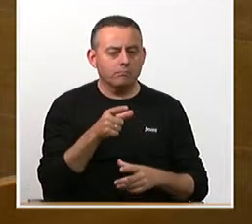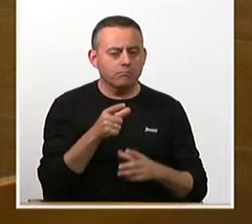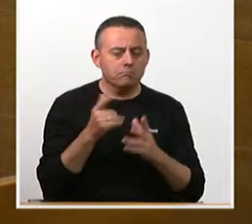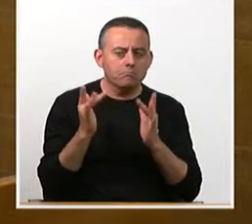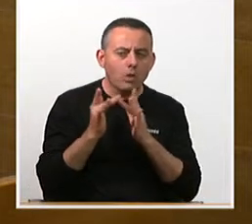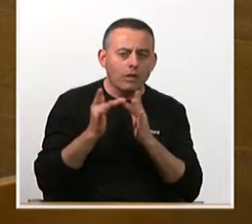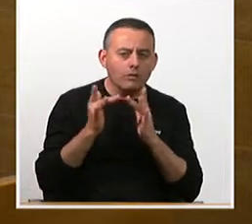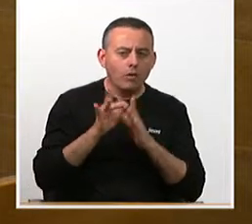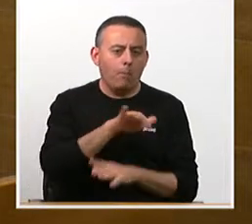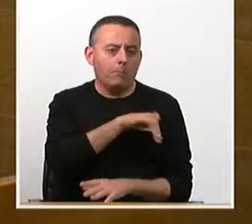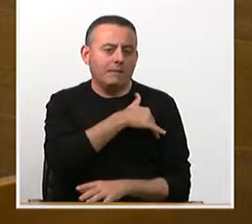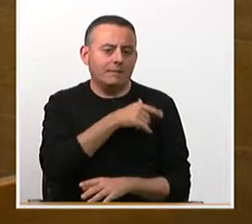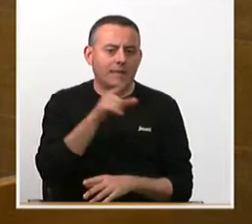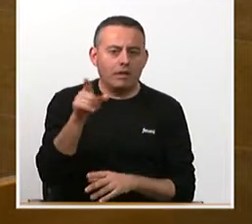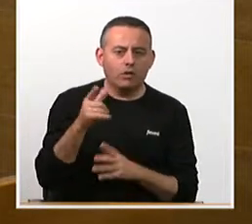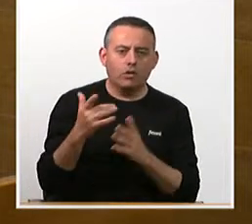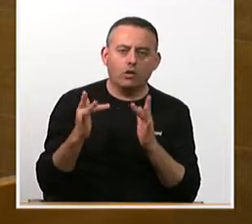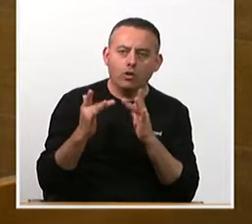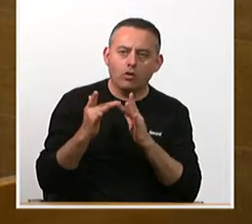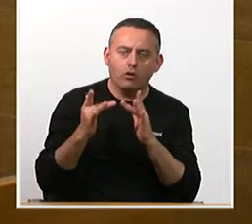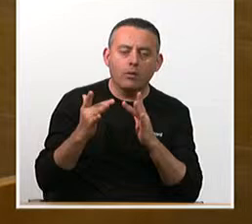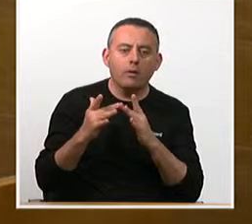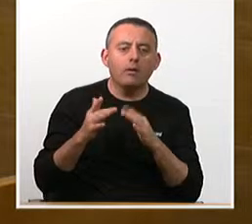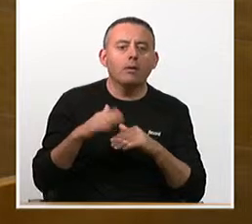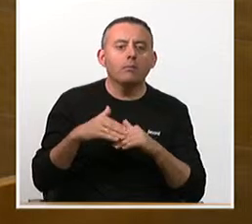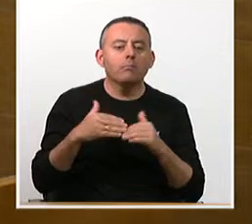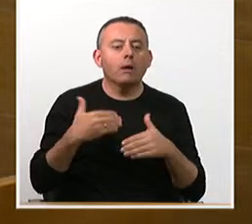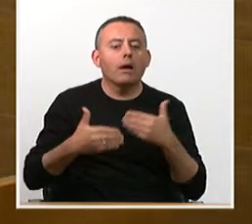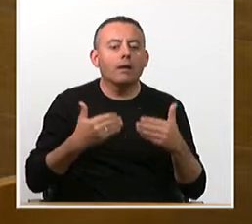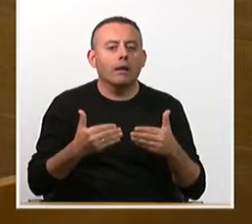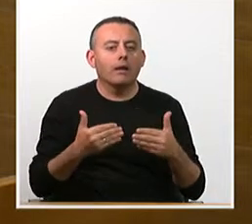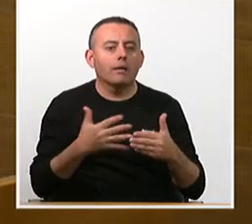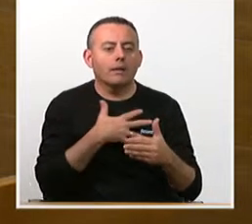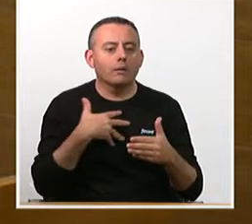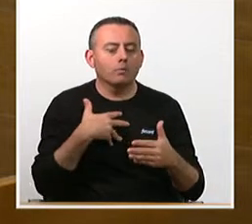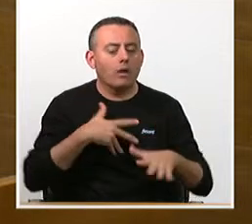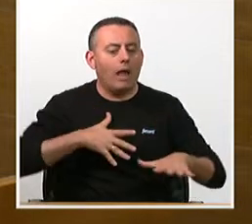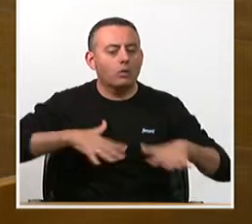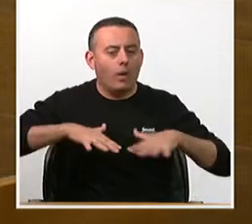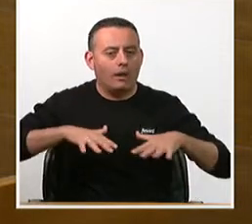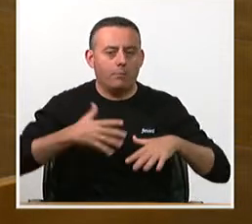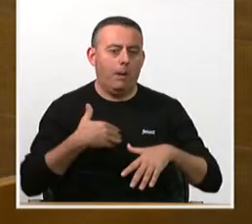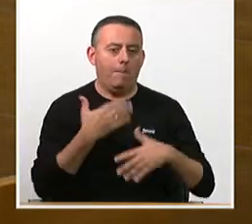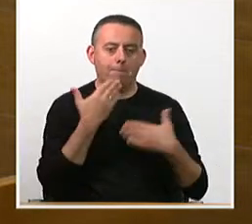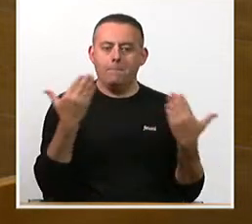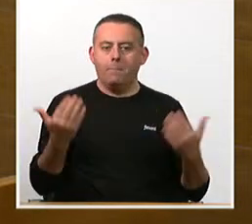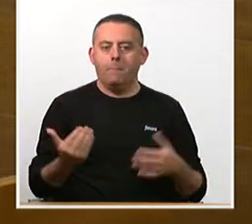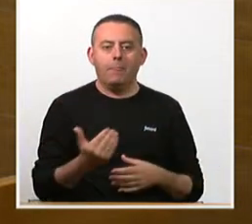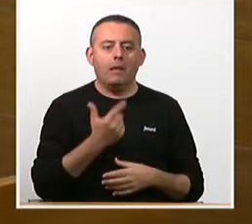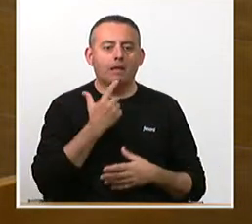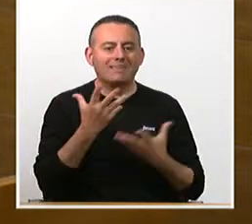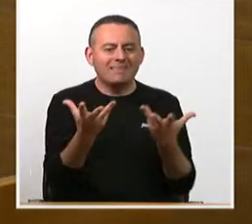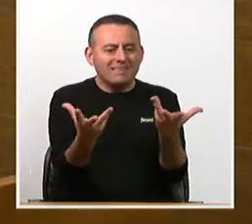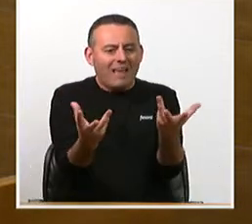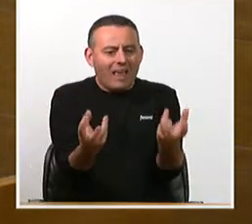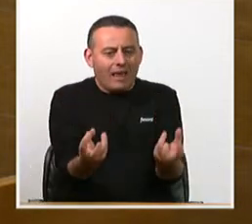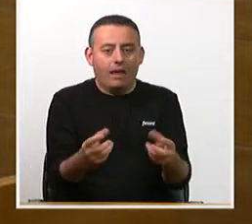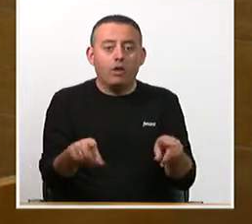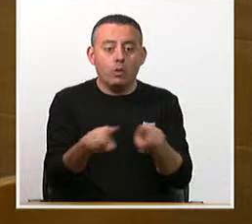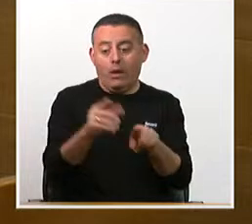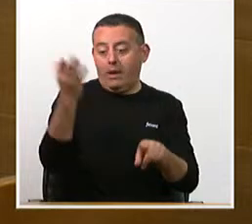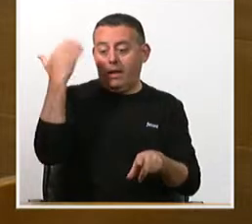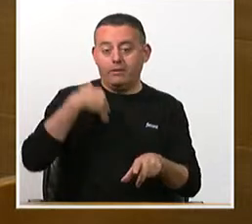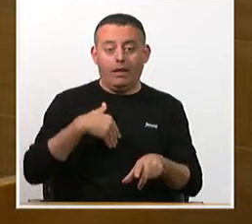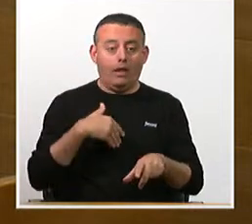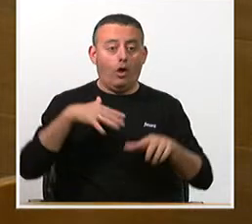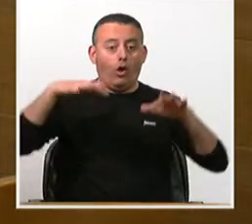el miteco para que podamos actuar ante situaciones de sequía o emergencia como la sufridas el pasado otoño